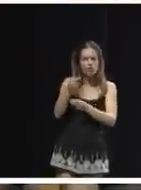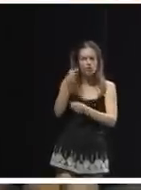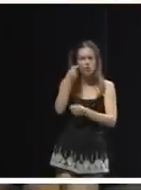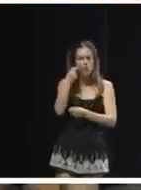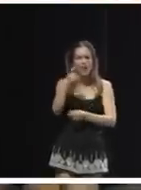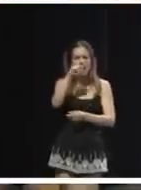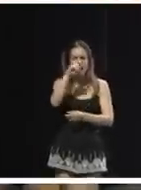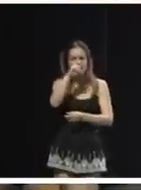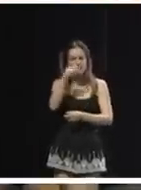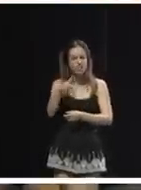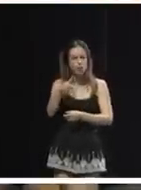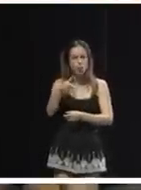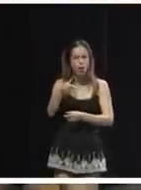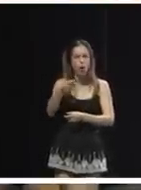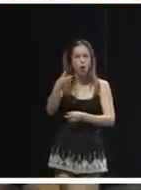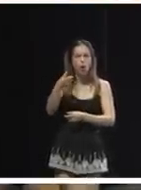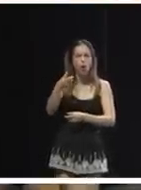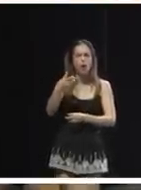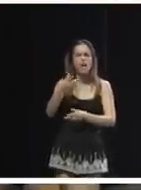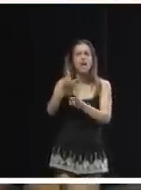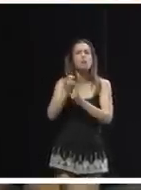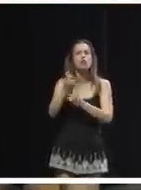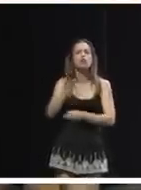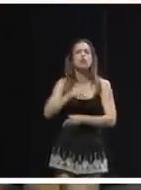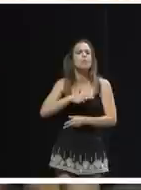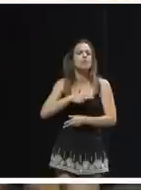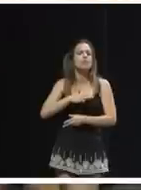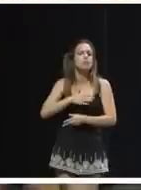antiguo impuesto de patrimonio y hay que suprimirlo.